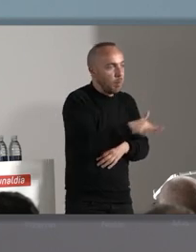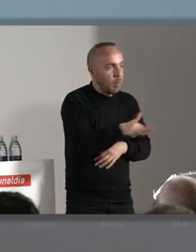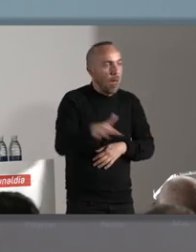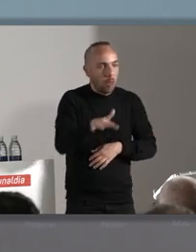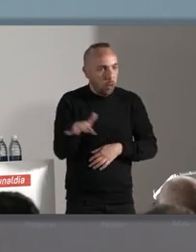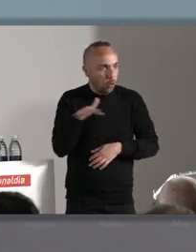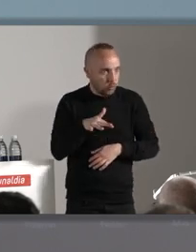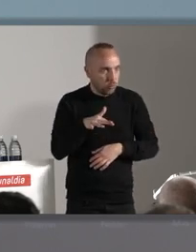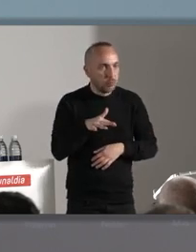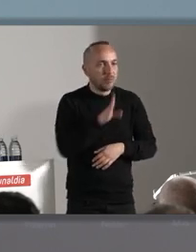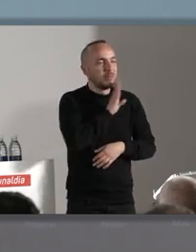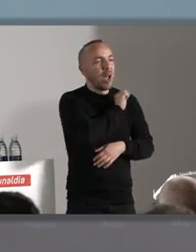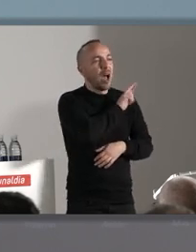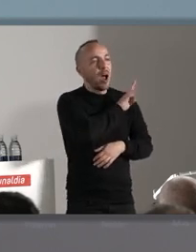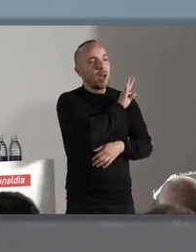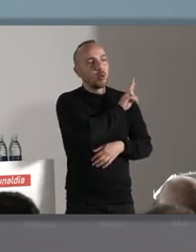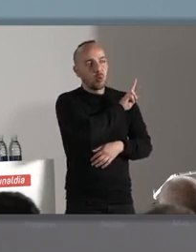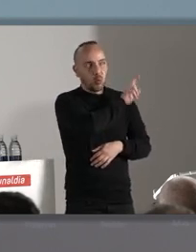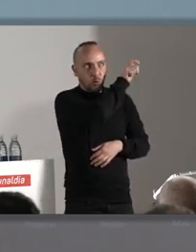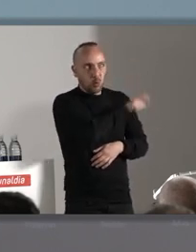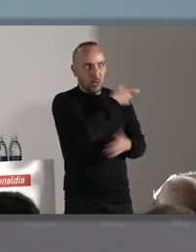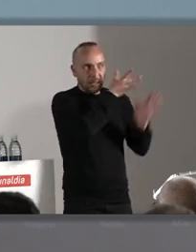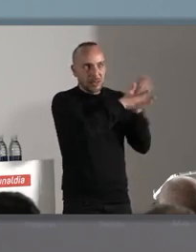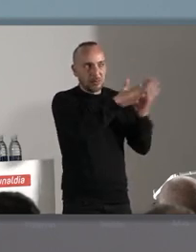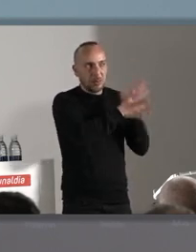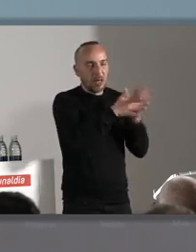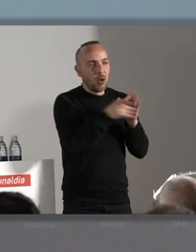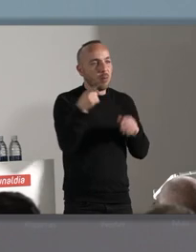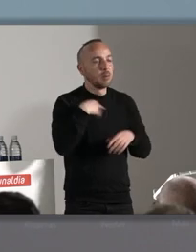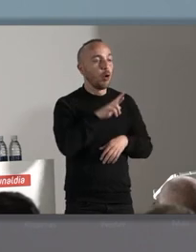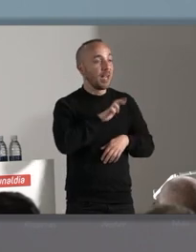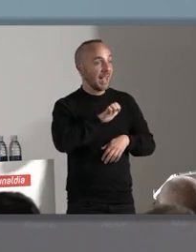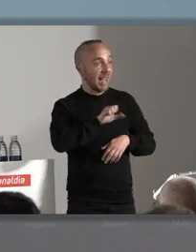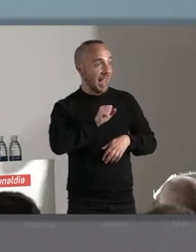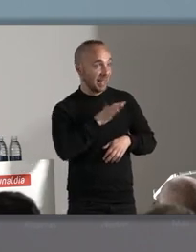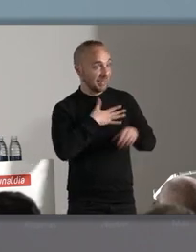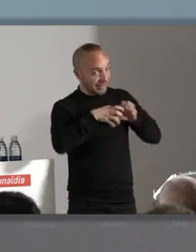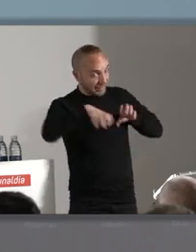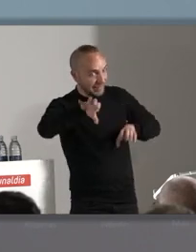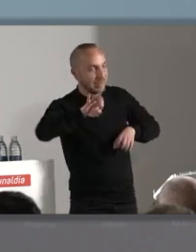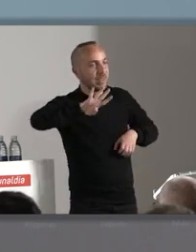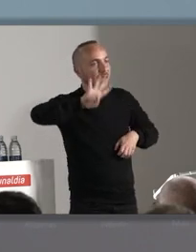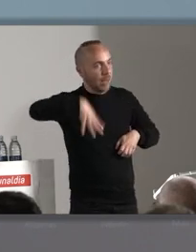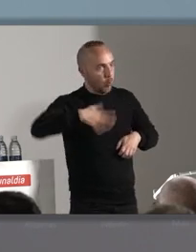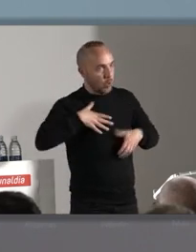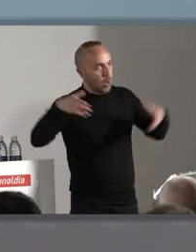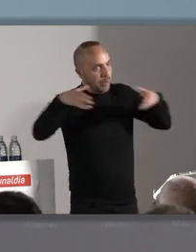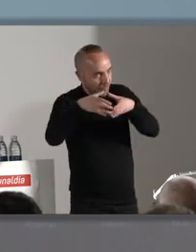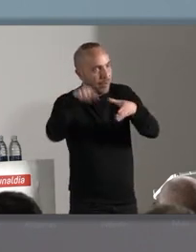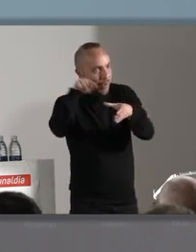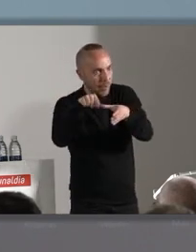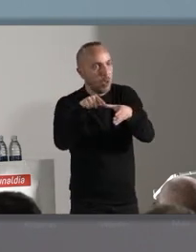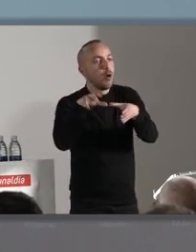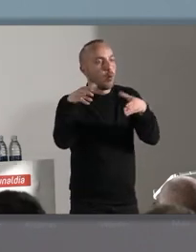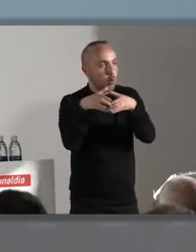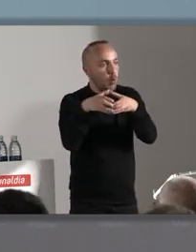desde Artur, que ha comentado, que es la XES, que es el referente de REAS a nivel catalán, que tiene un grupo propio de vivienda cooperativa y